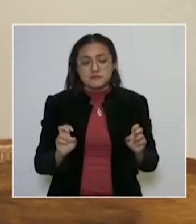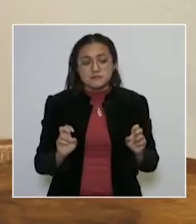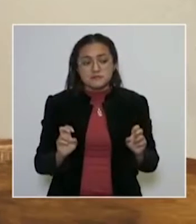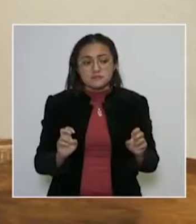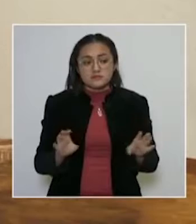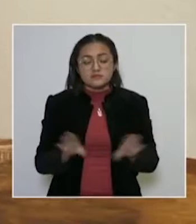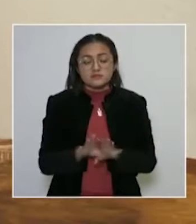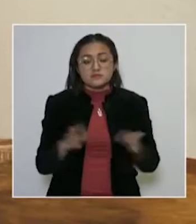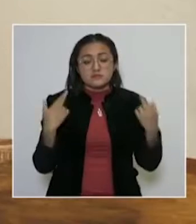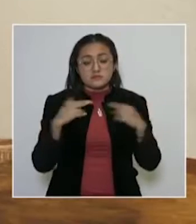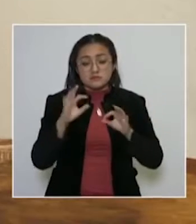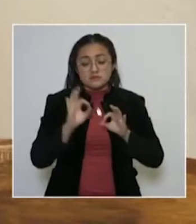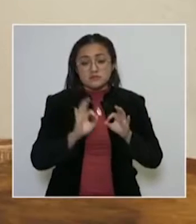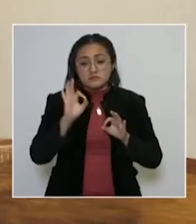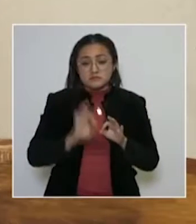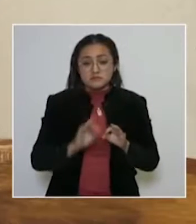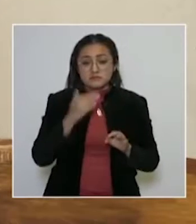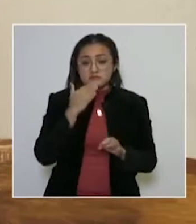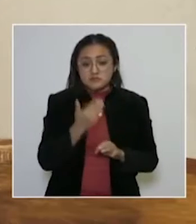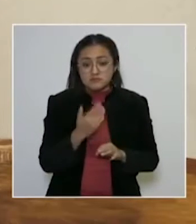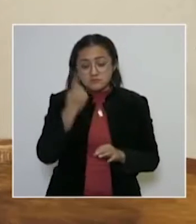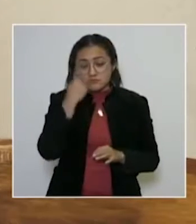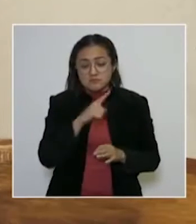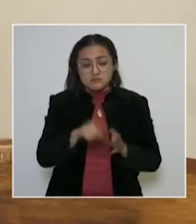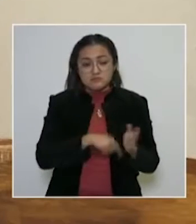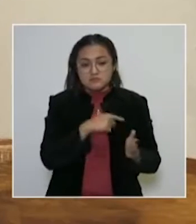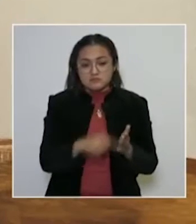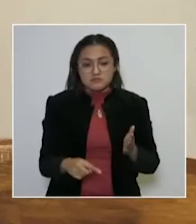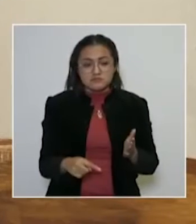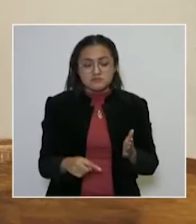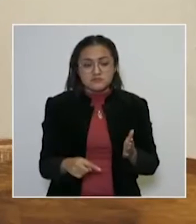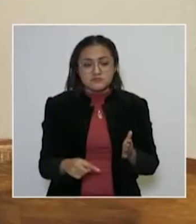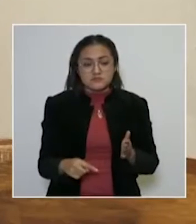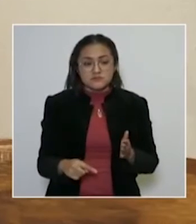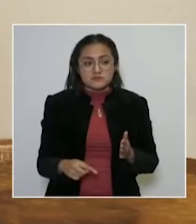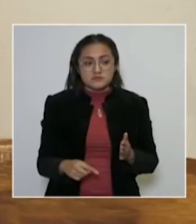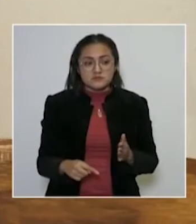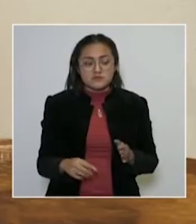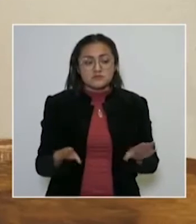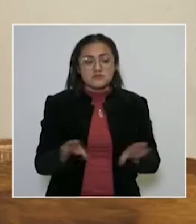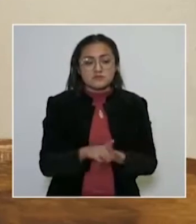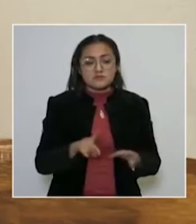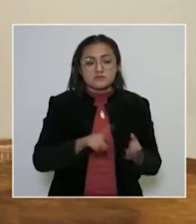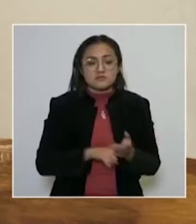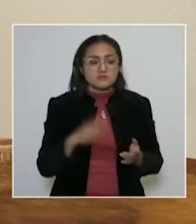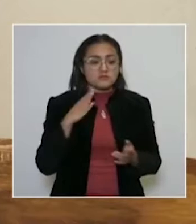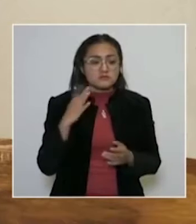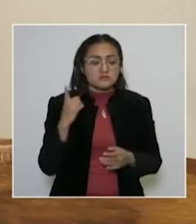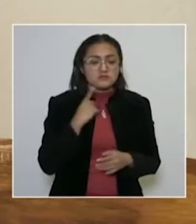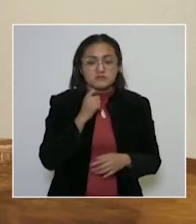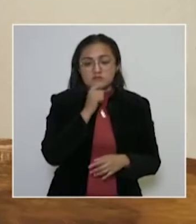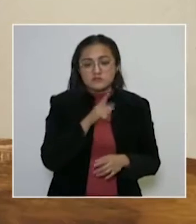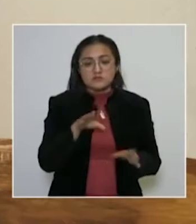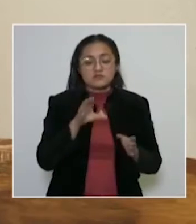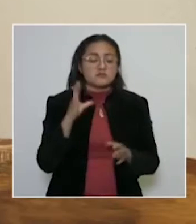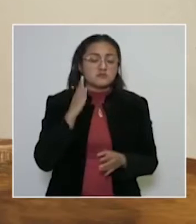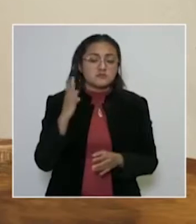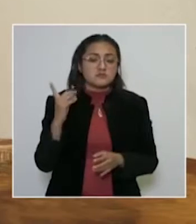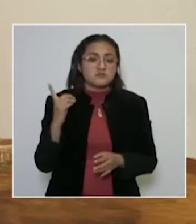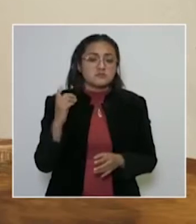representación proporcional que se anula tanto en cámara de diputados como en cámara de senadores